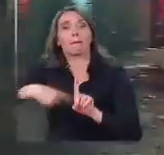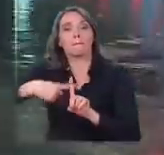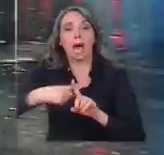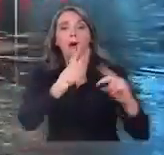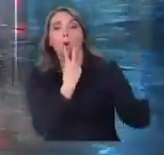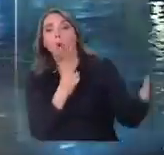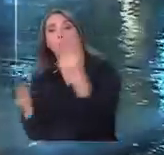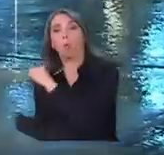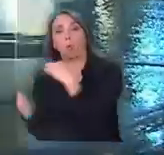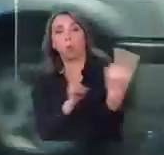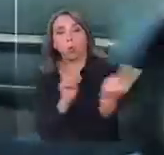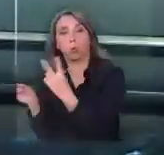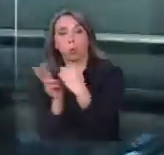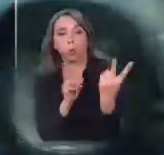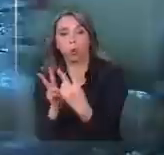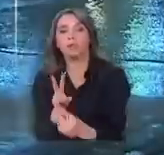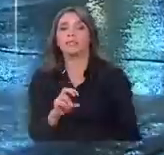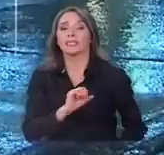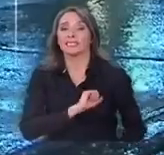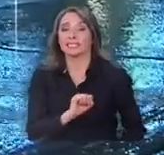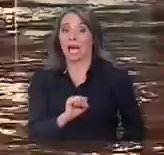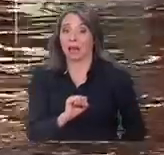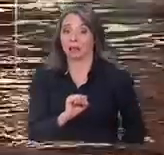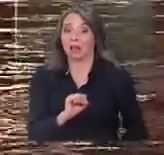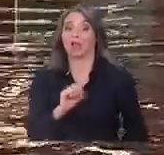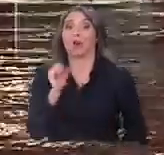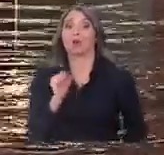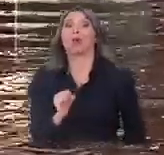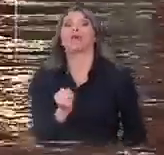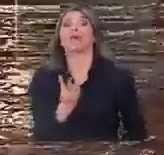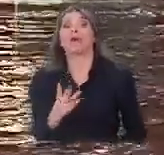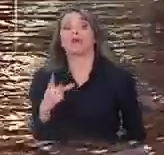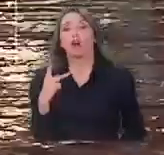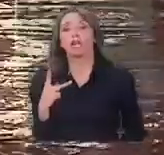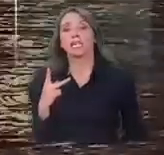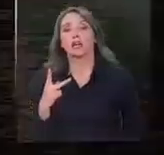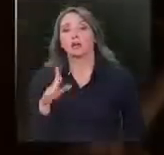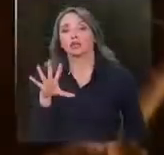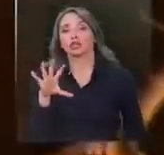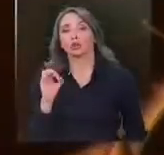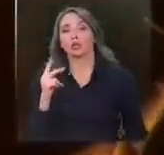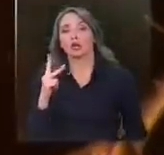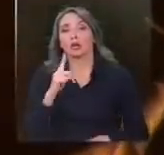en Santiago podrían alcanzar los 50 kilómetros por hora.